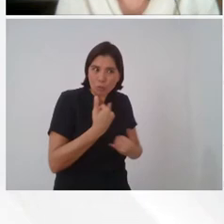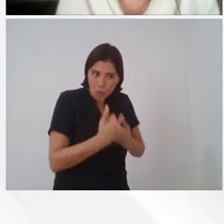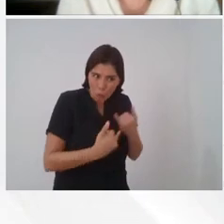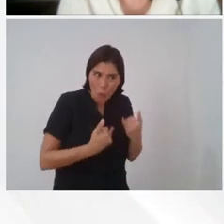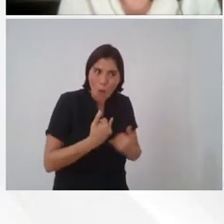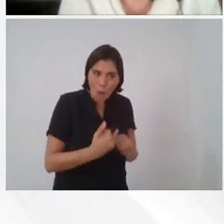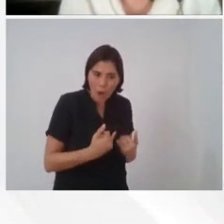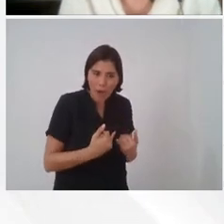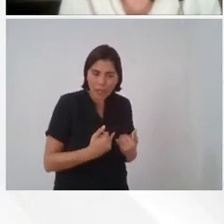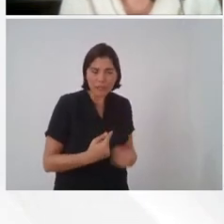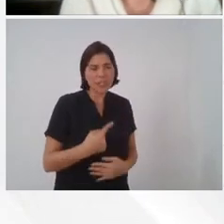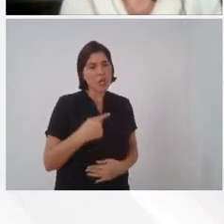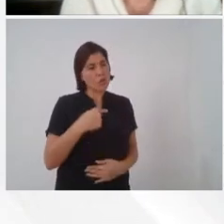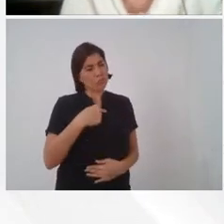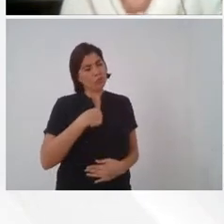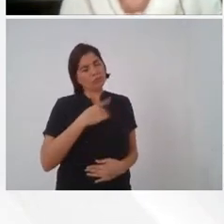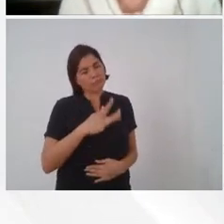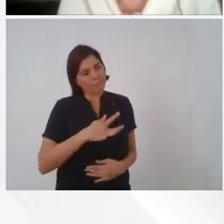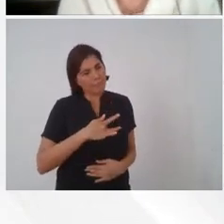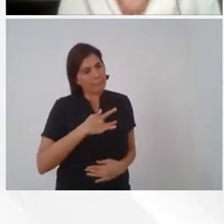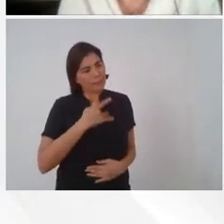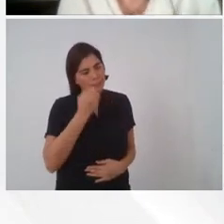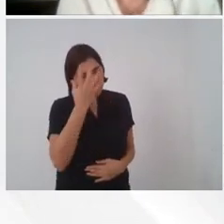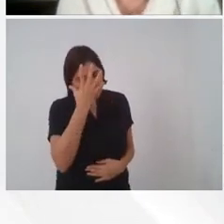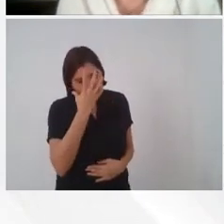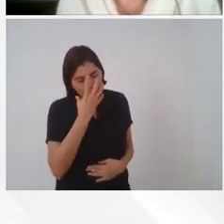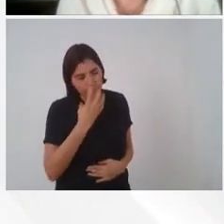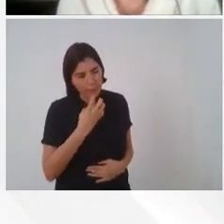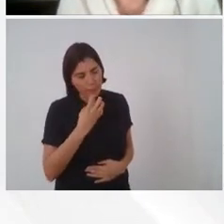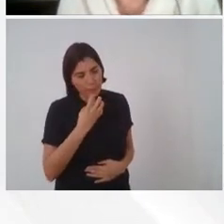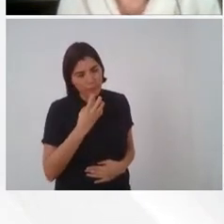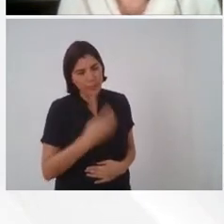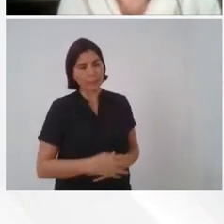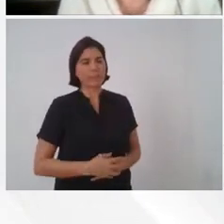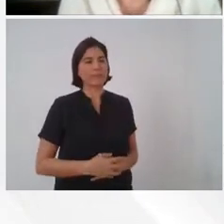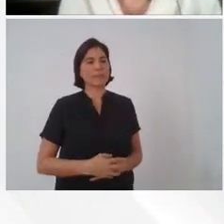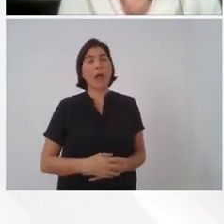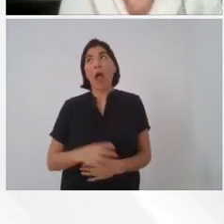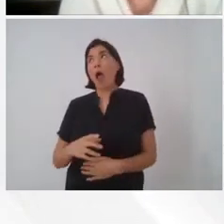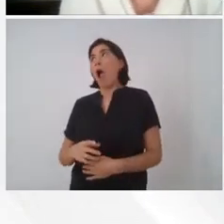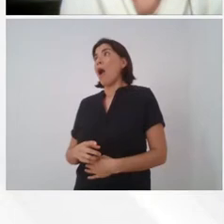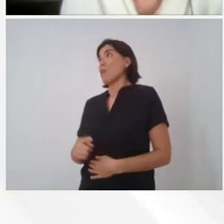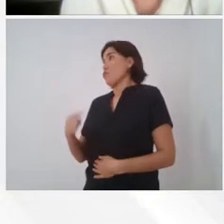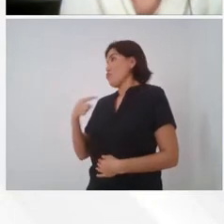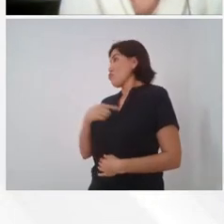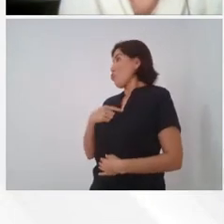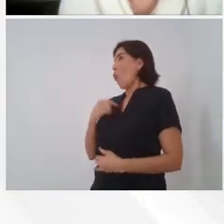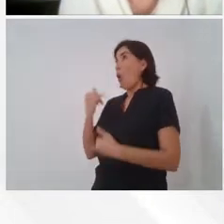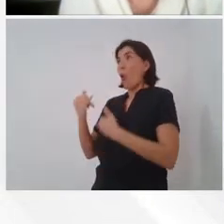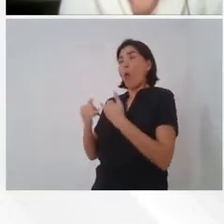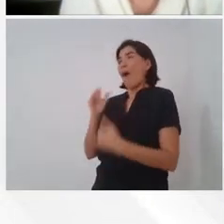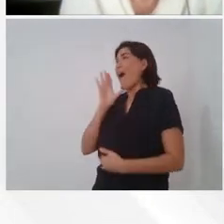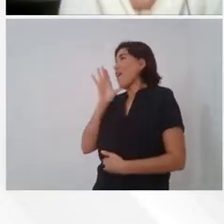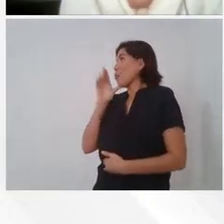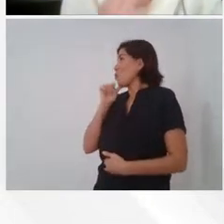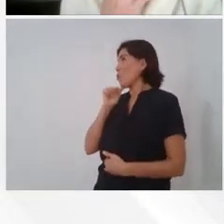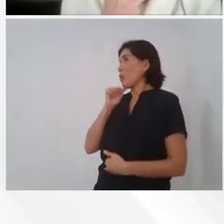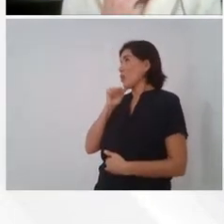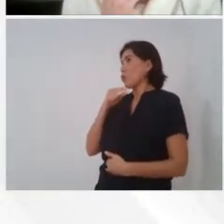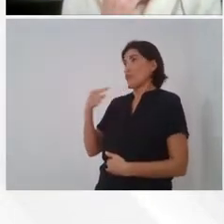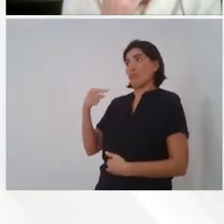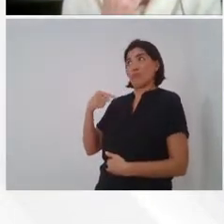muy triste». Y el zorro le dice, «No puedo jugar contigo, porque no estoy domesticado».